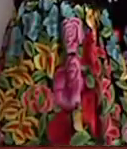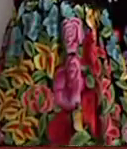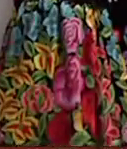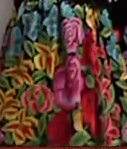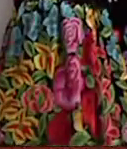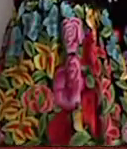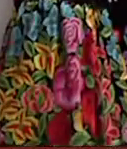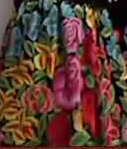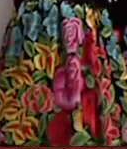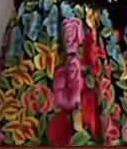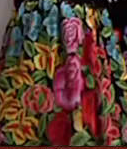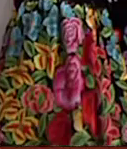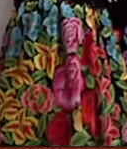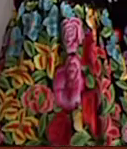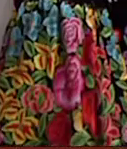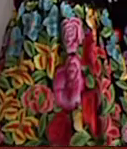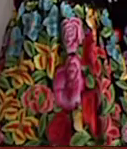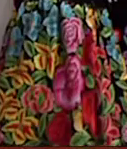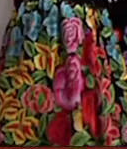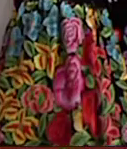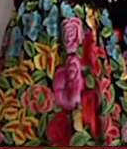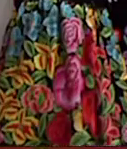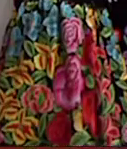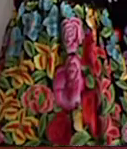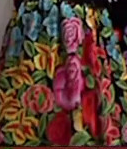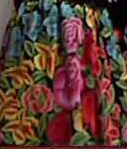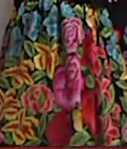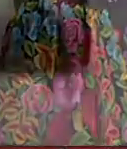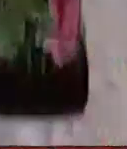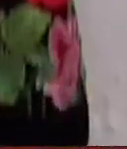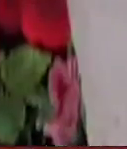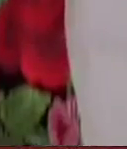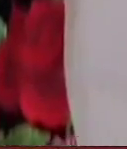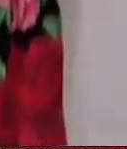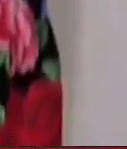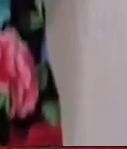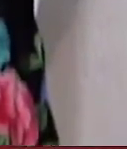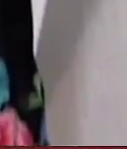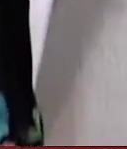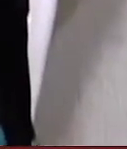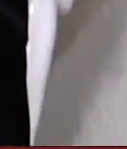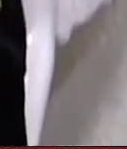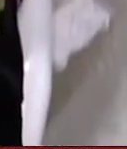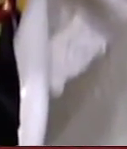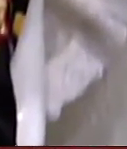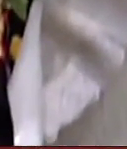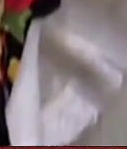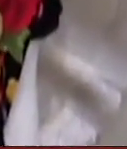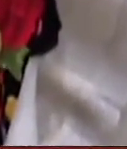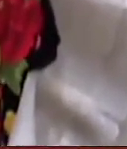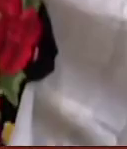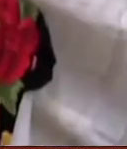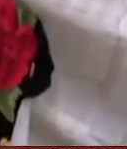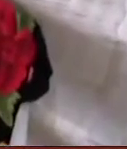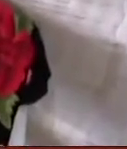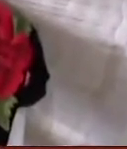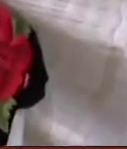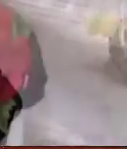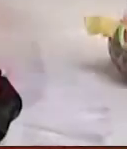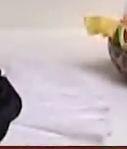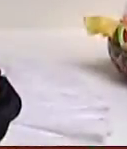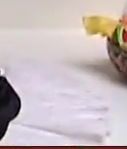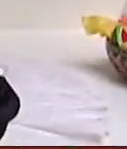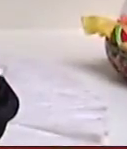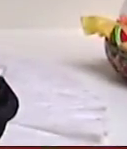admirar 4 trajes chapanecos que hacen referencia a 3 diferentes etapas de la mujer: soltera, casada y viuda. Las faldas de estos trajes